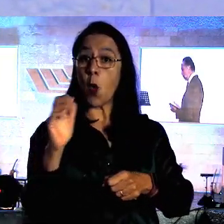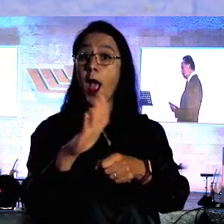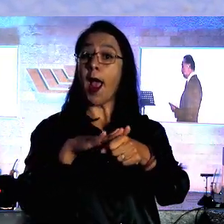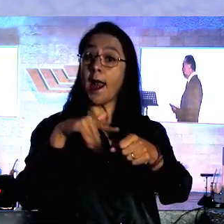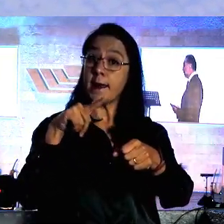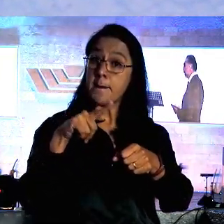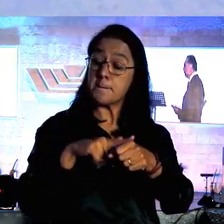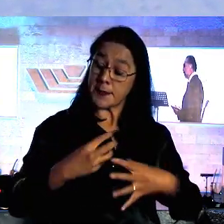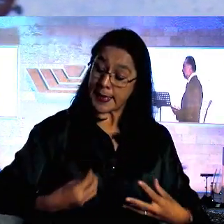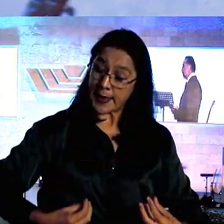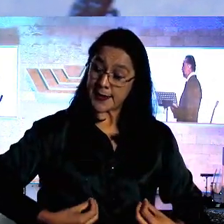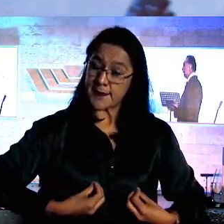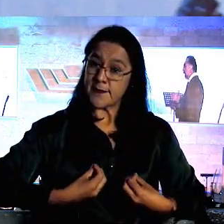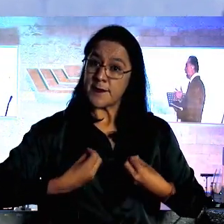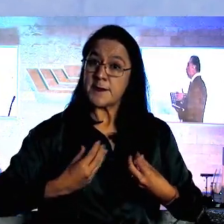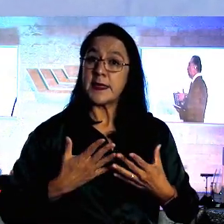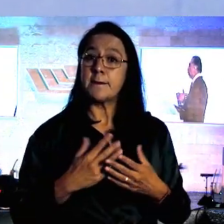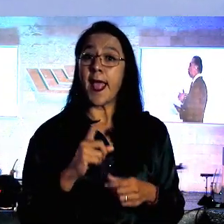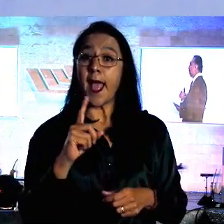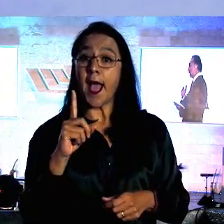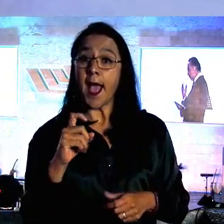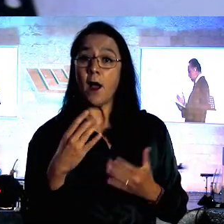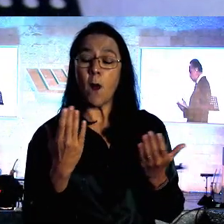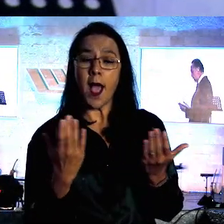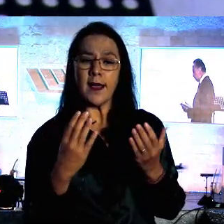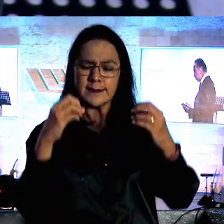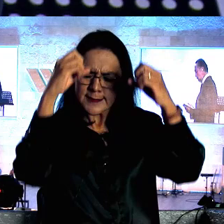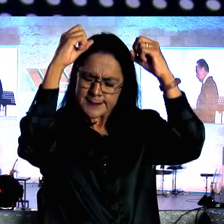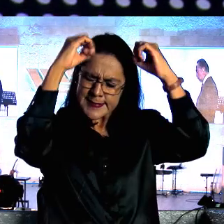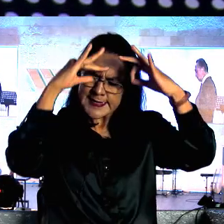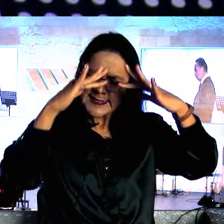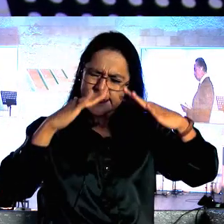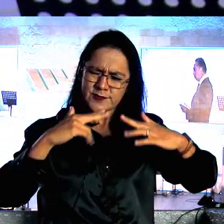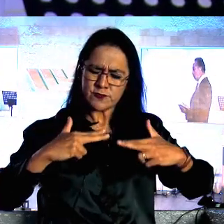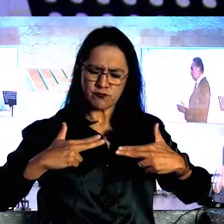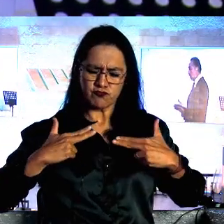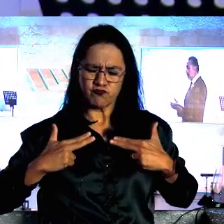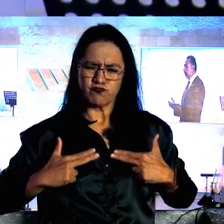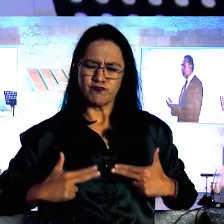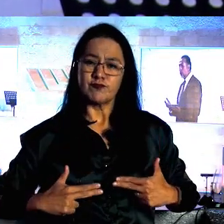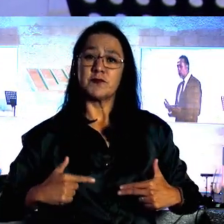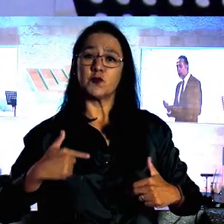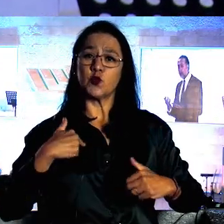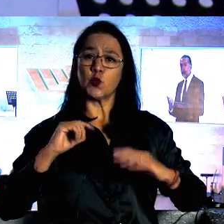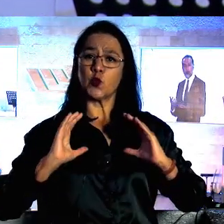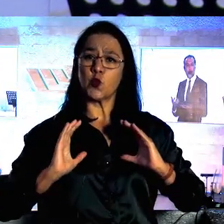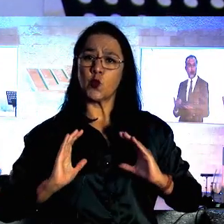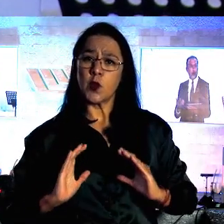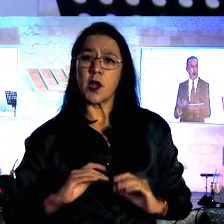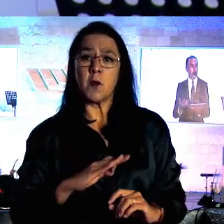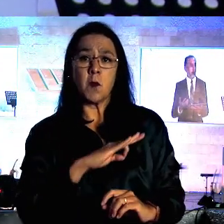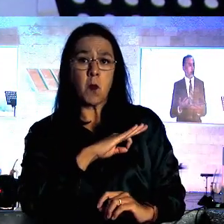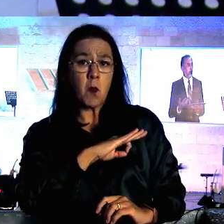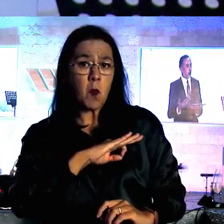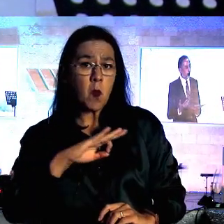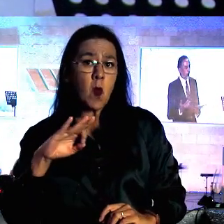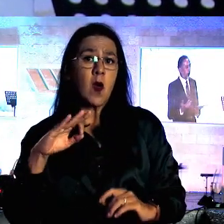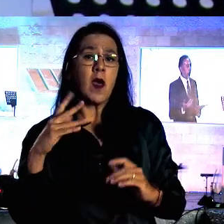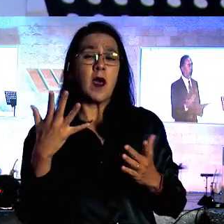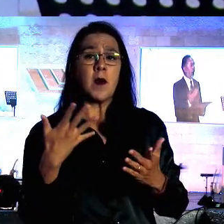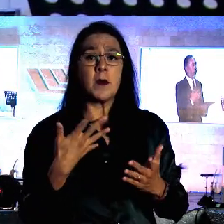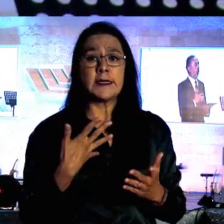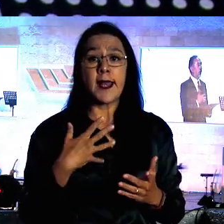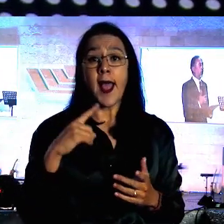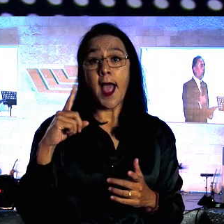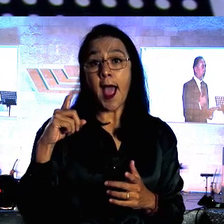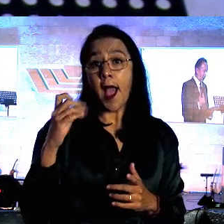vivan, el agua nos bendice a los seres humanos, y permite que tengamos acceso, no solamente